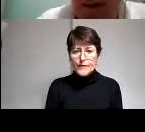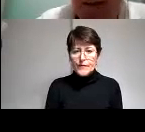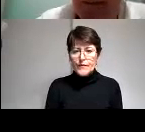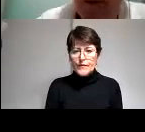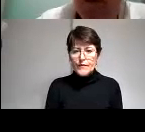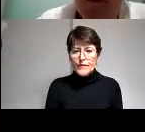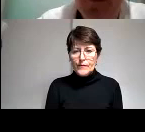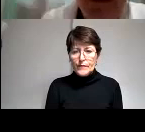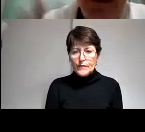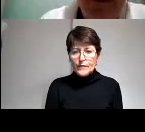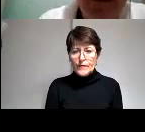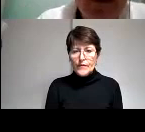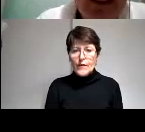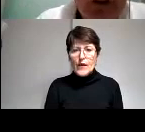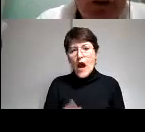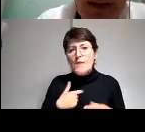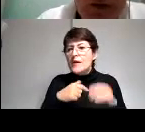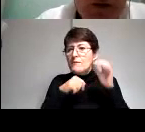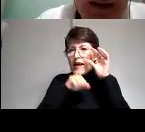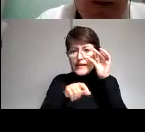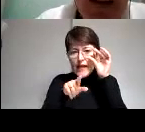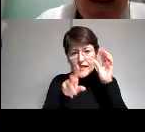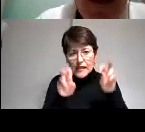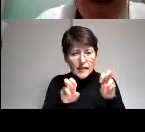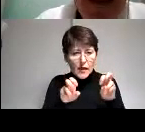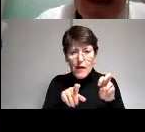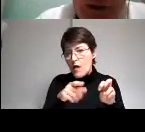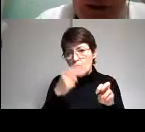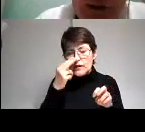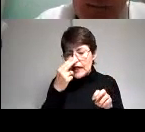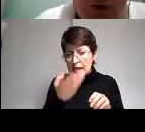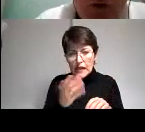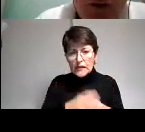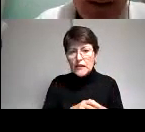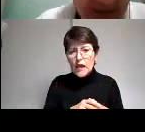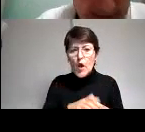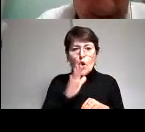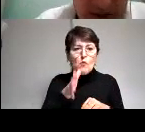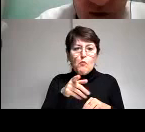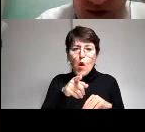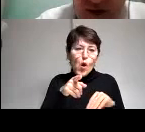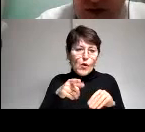os digo, ¿eh? A mí es un mundo que me tiene súper ilusionado. El Lactobacillus rhamnosus también